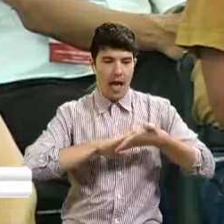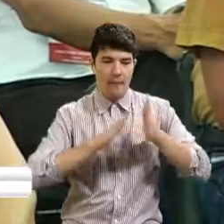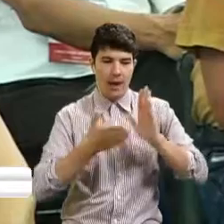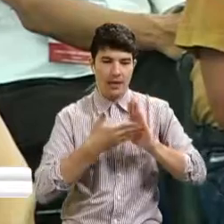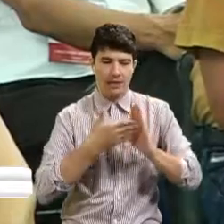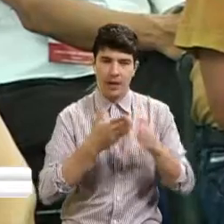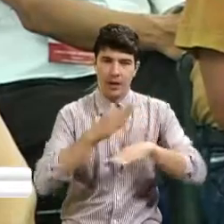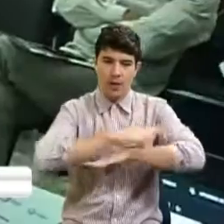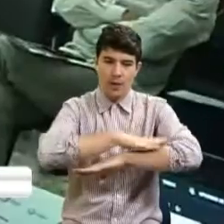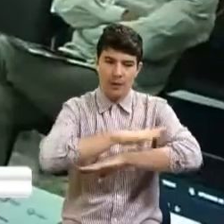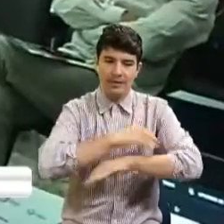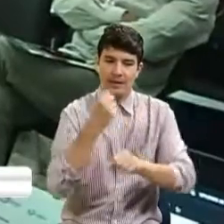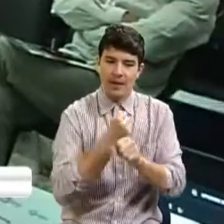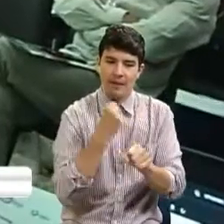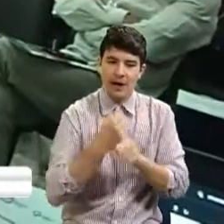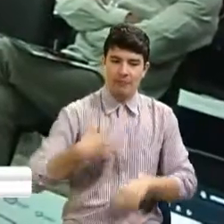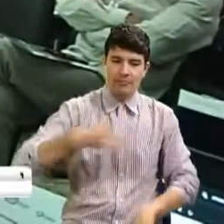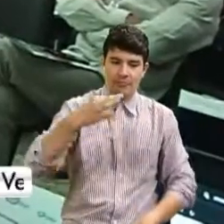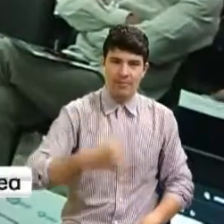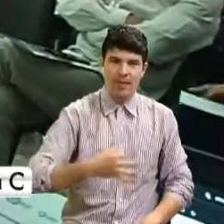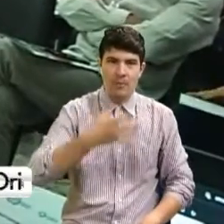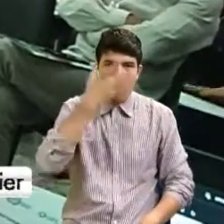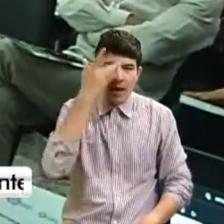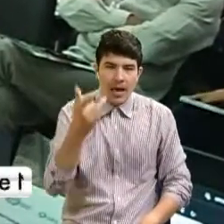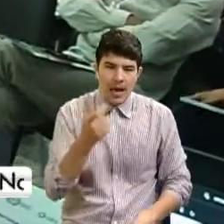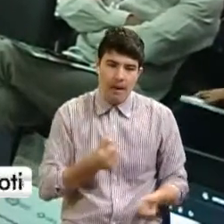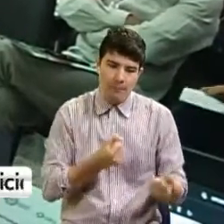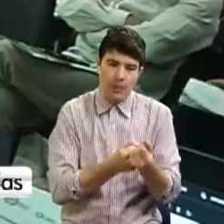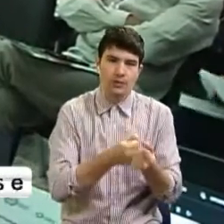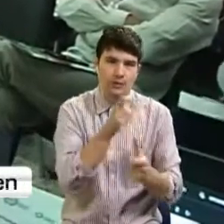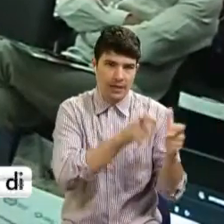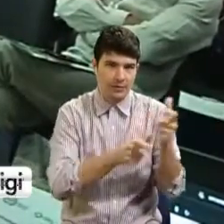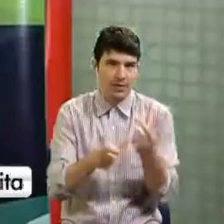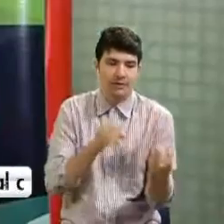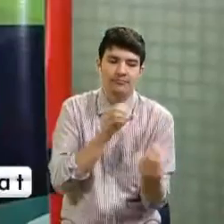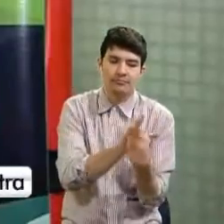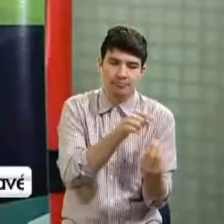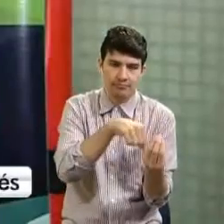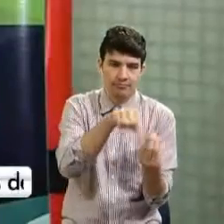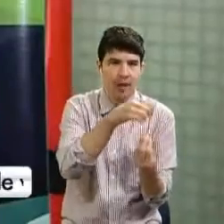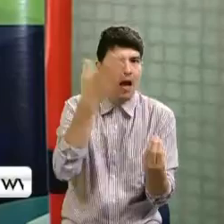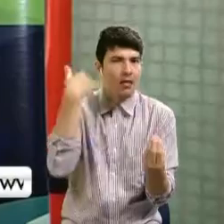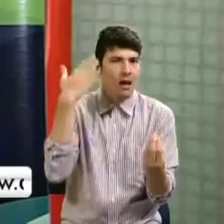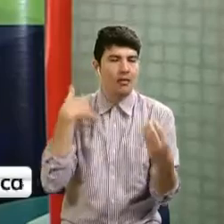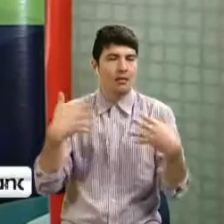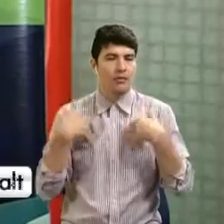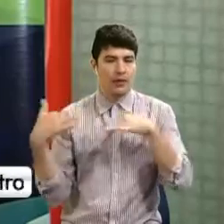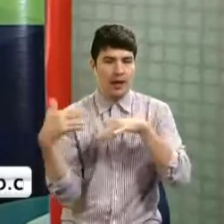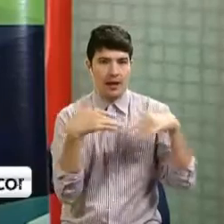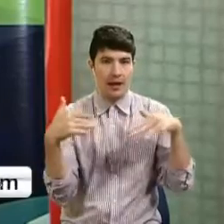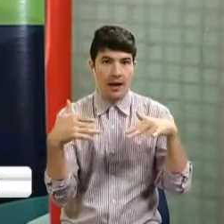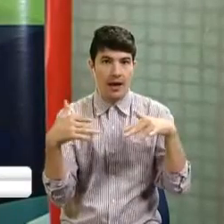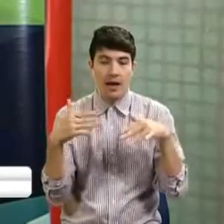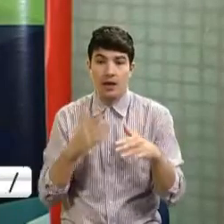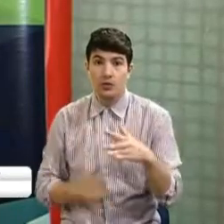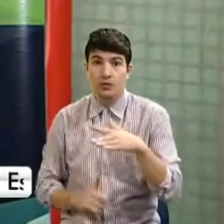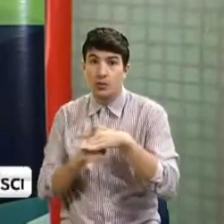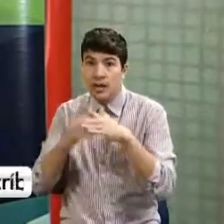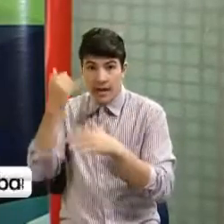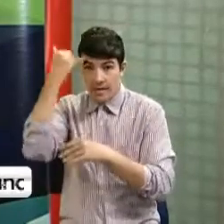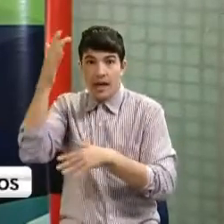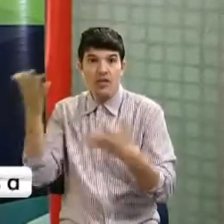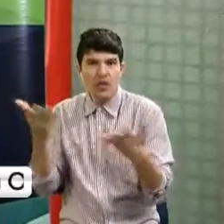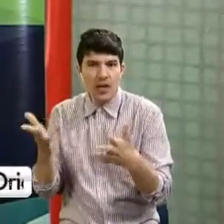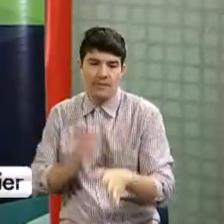como parte de las respuestas a las víctimas del conflicto armado nace directamente desde el seno del ministerio del trabajo si hay una